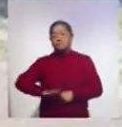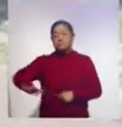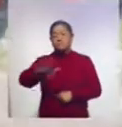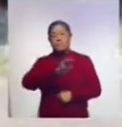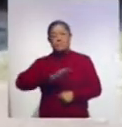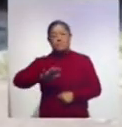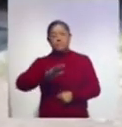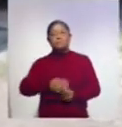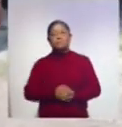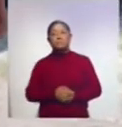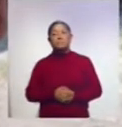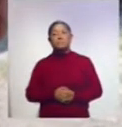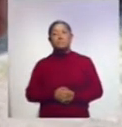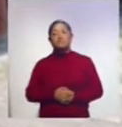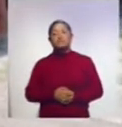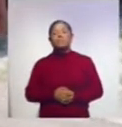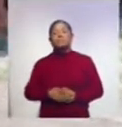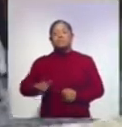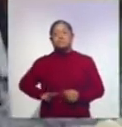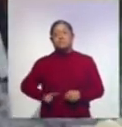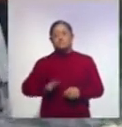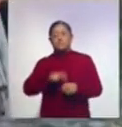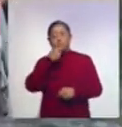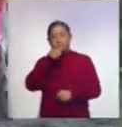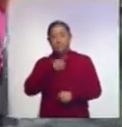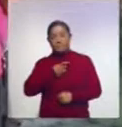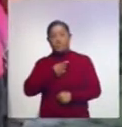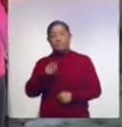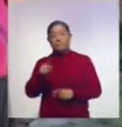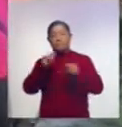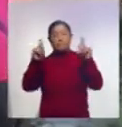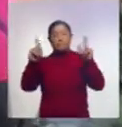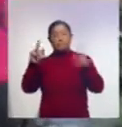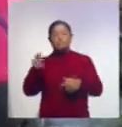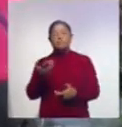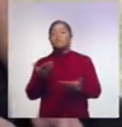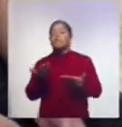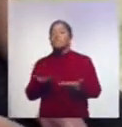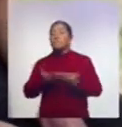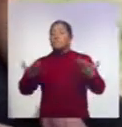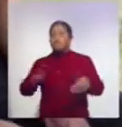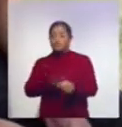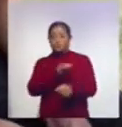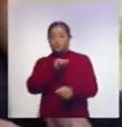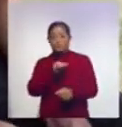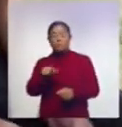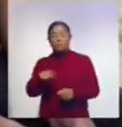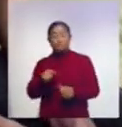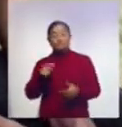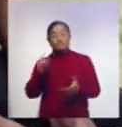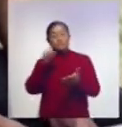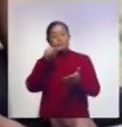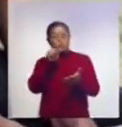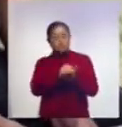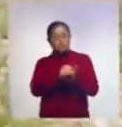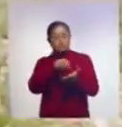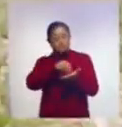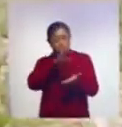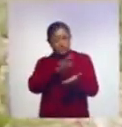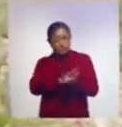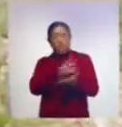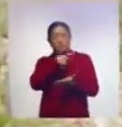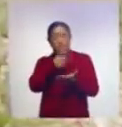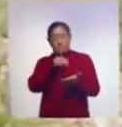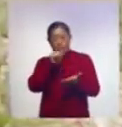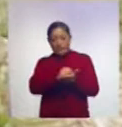país, el gobernador Mena especificó que en Tlaxcala la actual administración estatal implementa este año el programa Supérate para disminuir